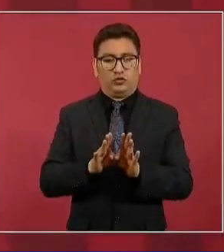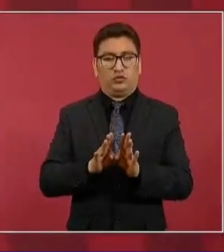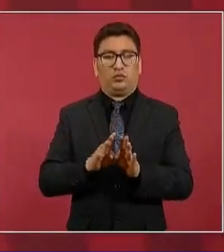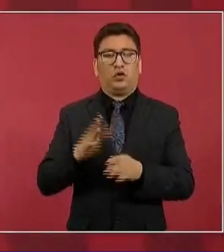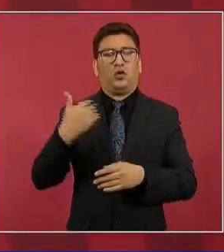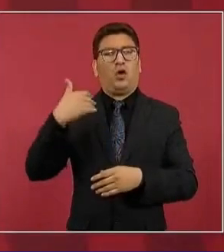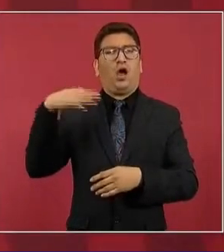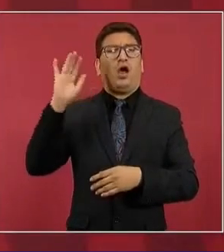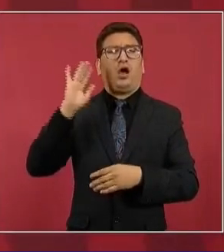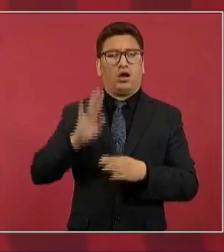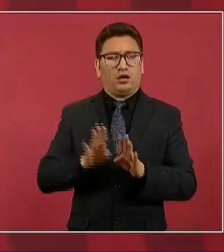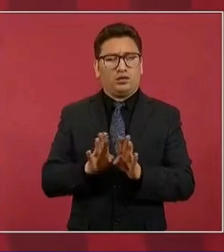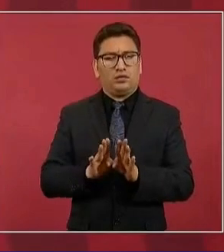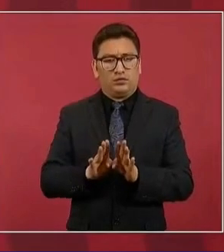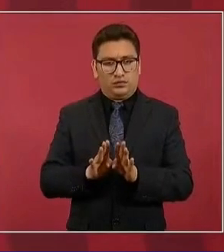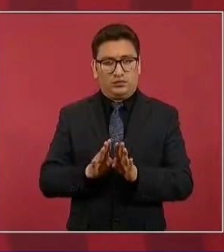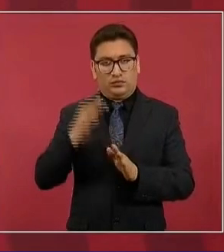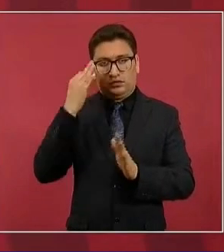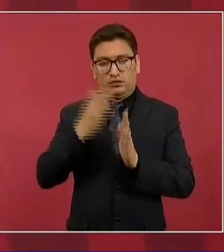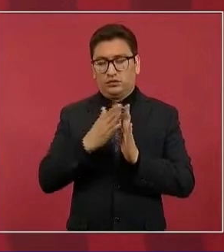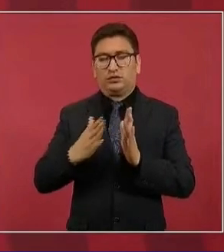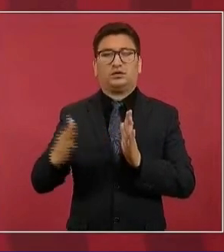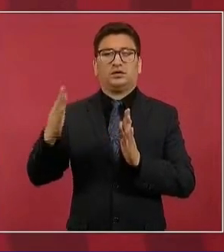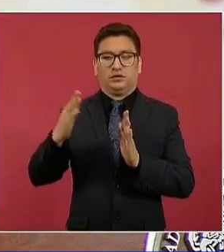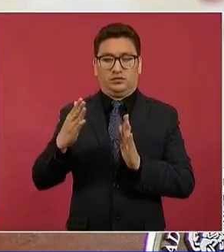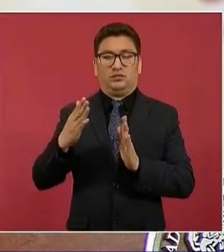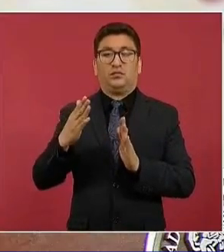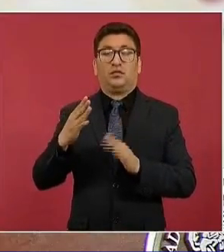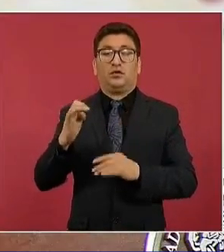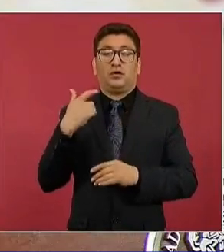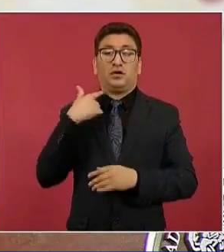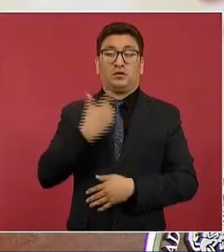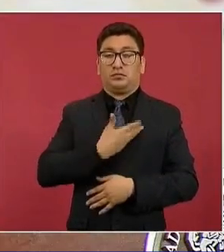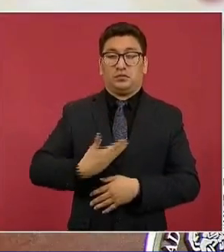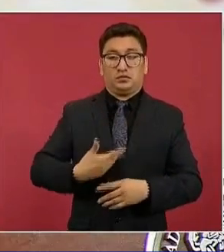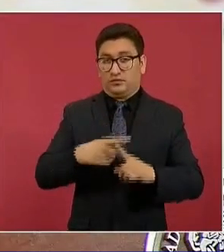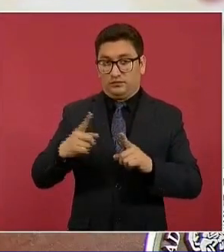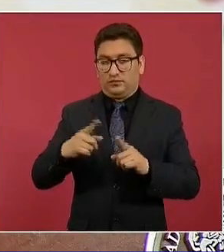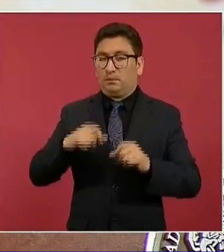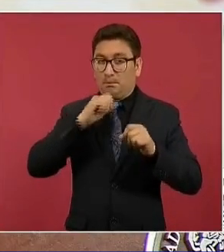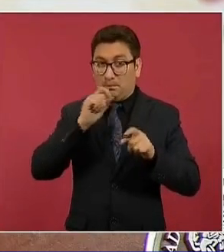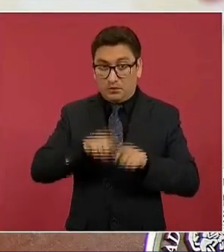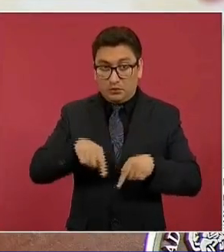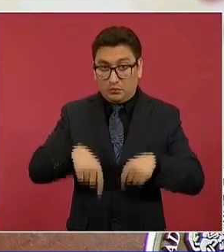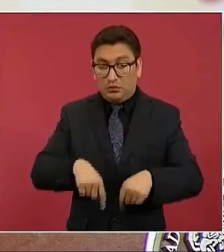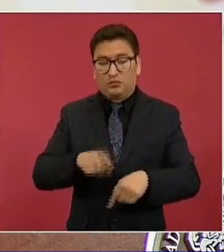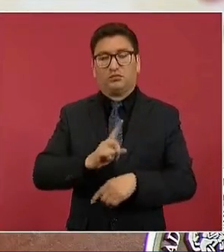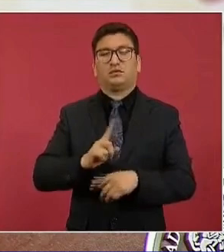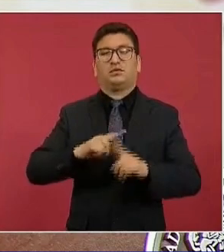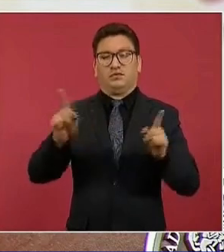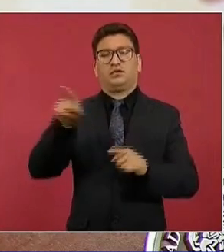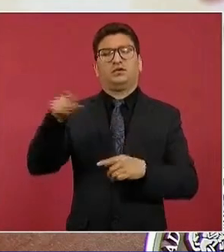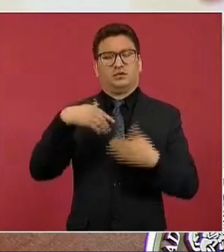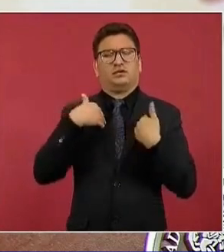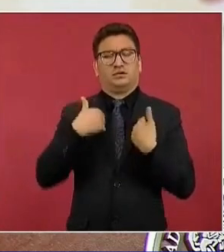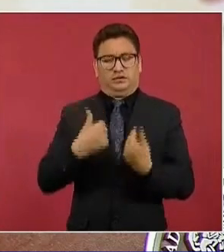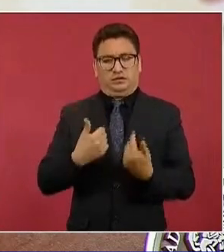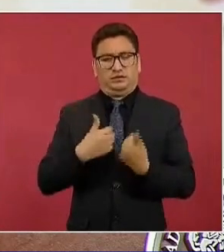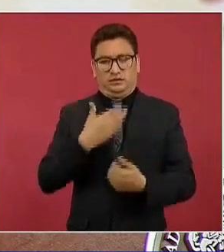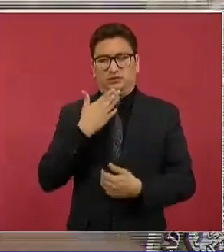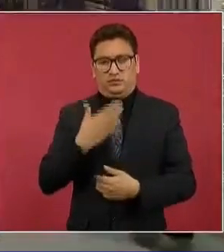la relación durante el periodo neoliberal, porque ya no puede ser lo mismo. Y lo están entendiendo muy bien.